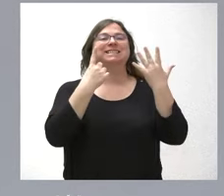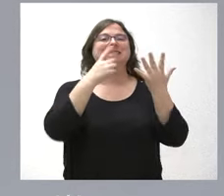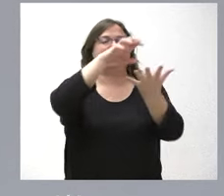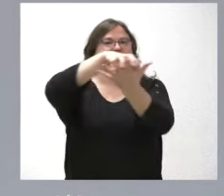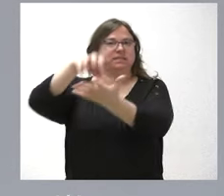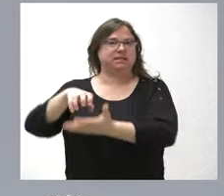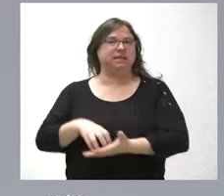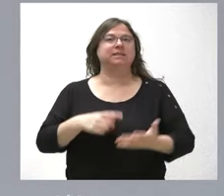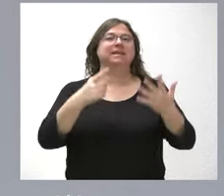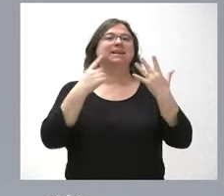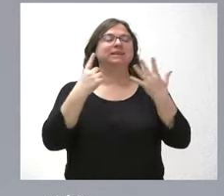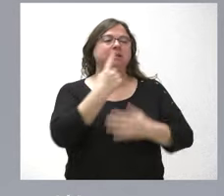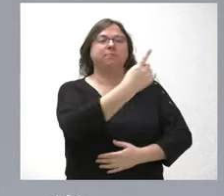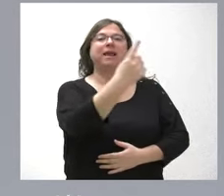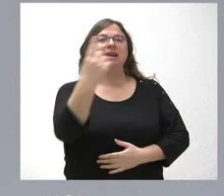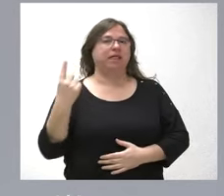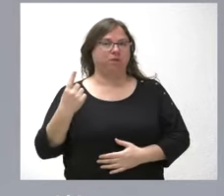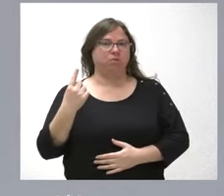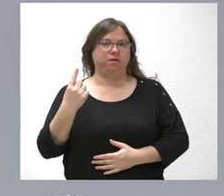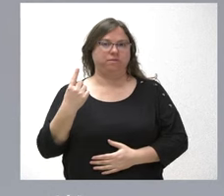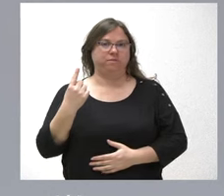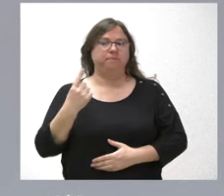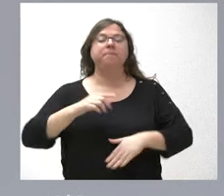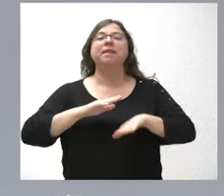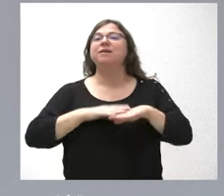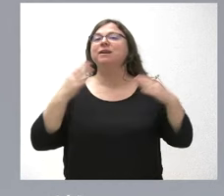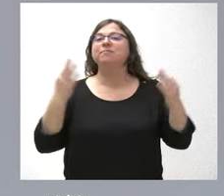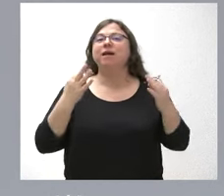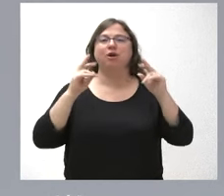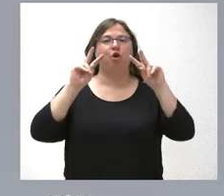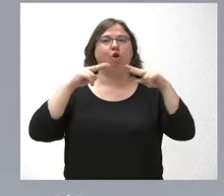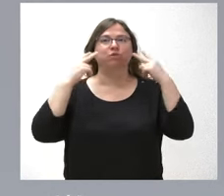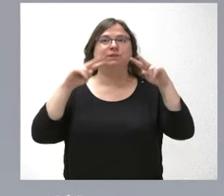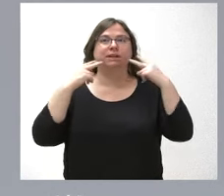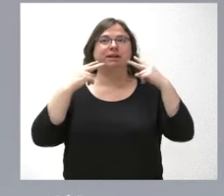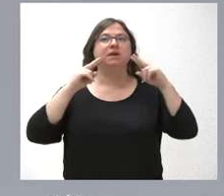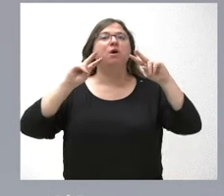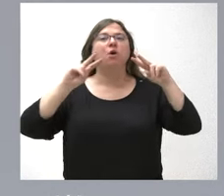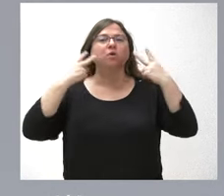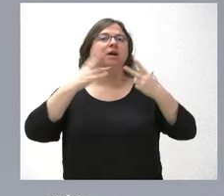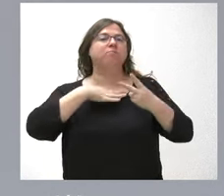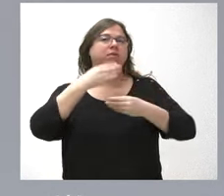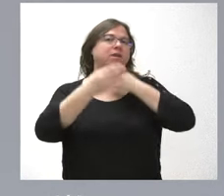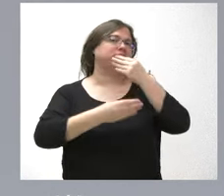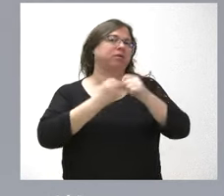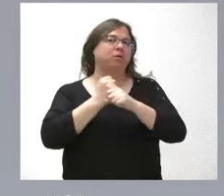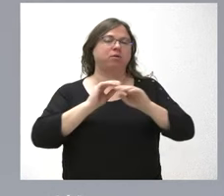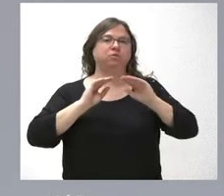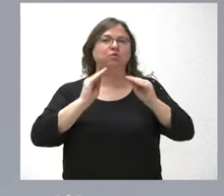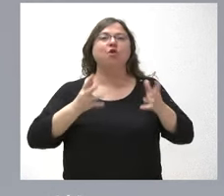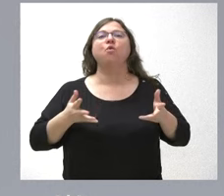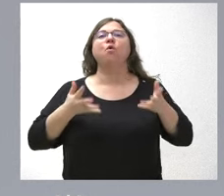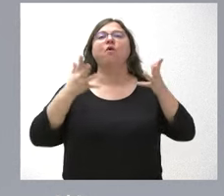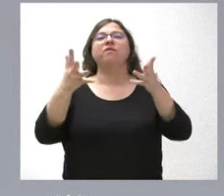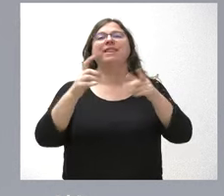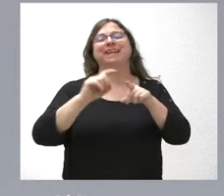montadas en cada una de estas ubicaciones para que la hostelería pueda desarrollar su actividad y ofrecer productos típicos de